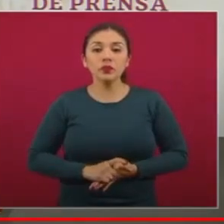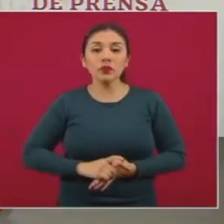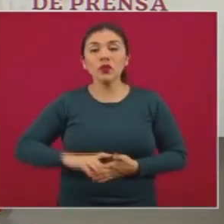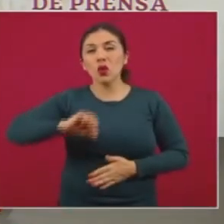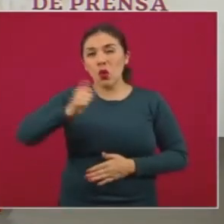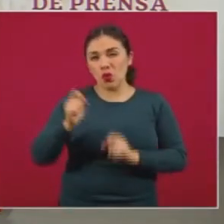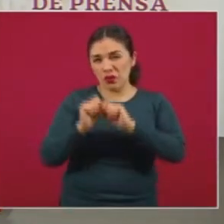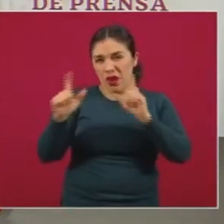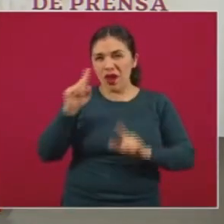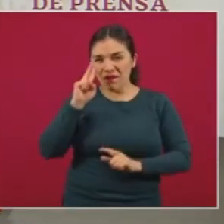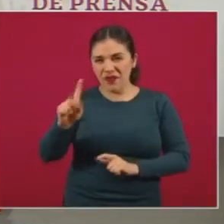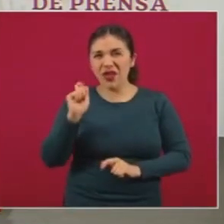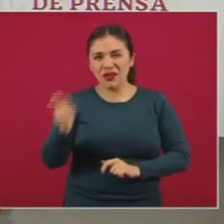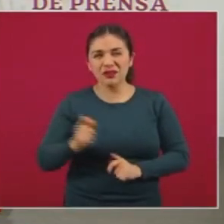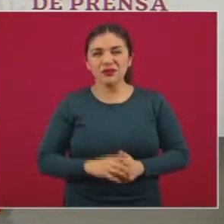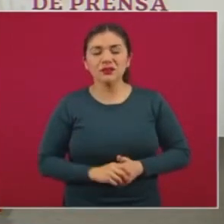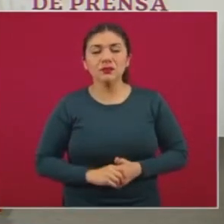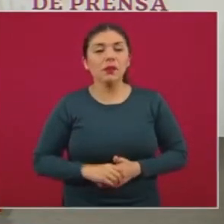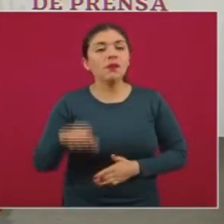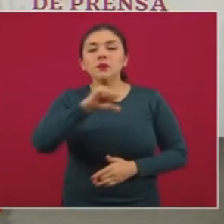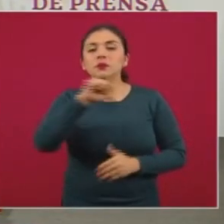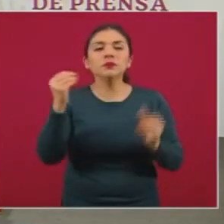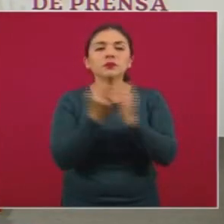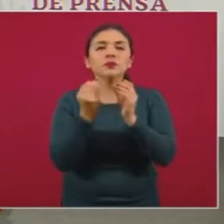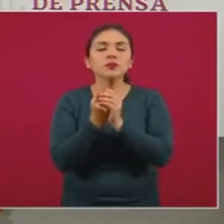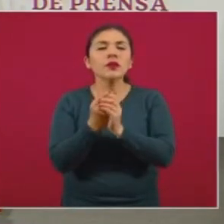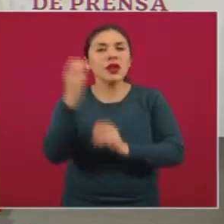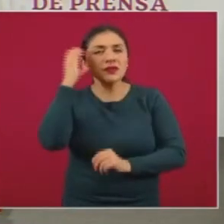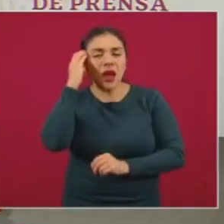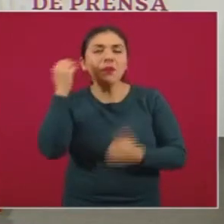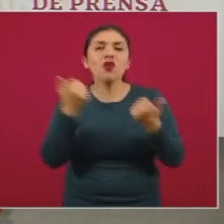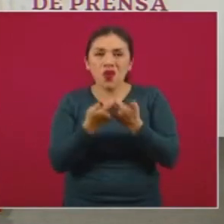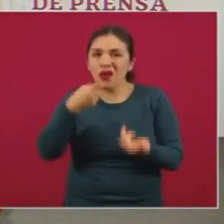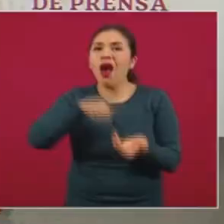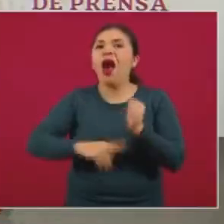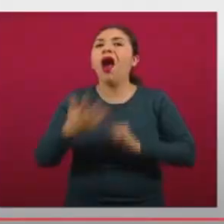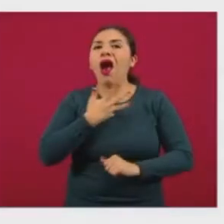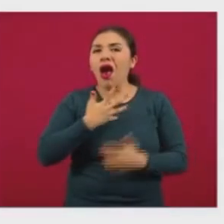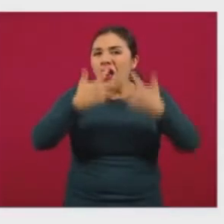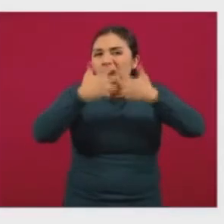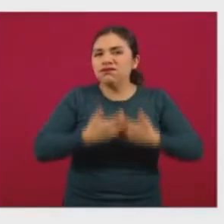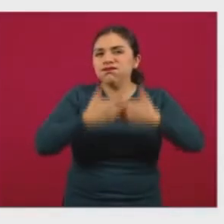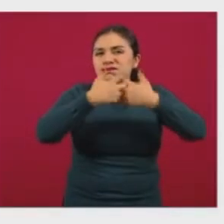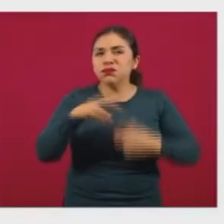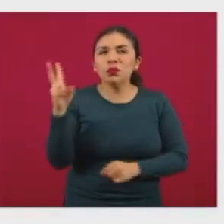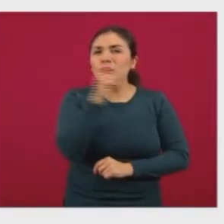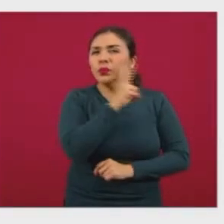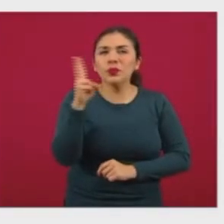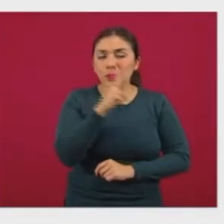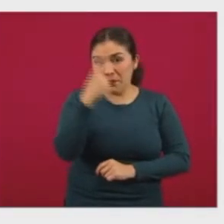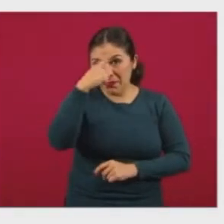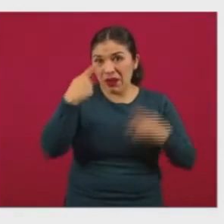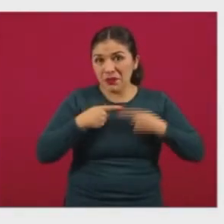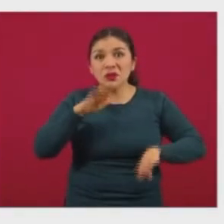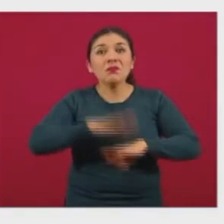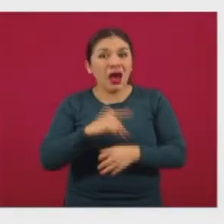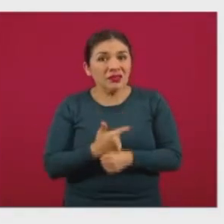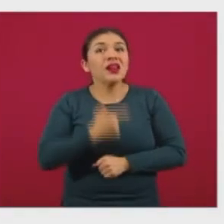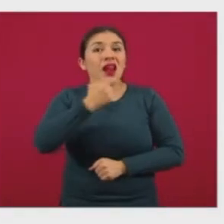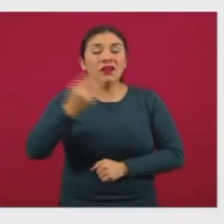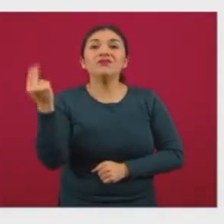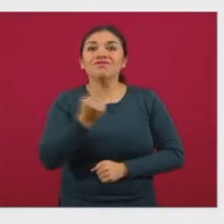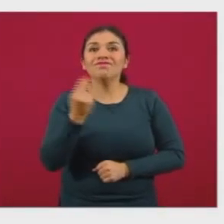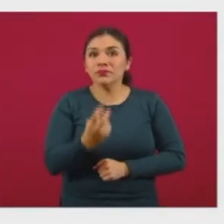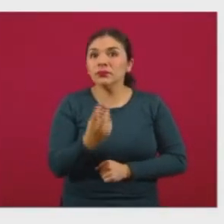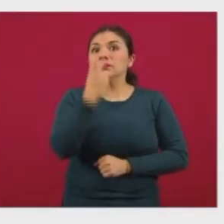diapositiva podemos ver aquellas camas con ventilador, que son para los pacientes más graves, aquellos que requieren de